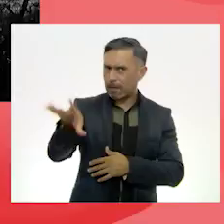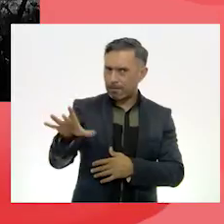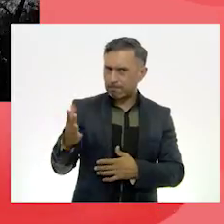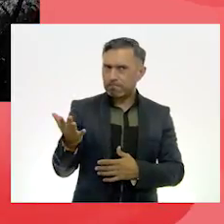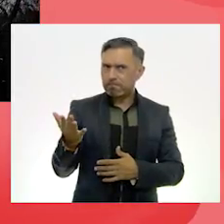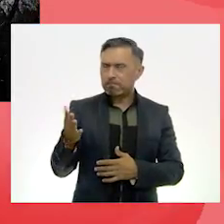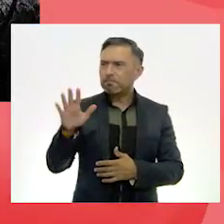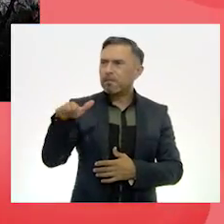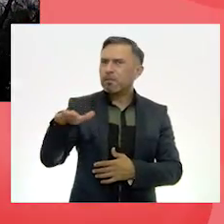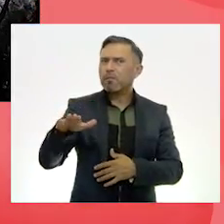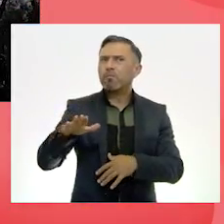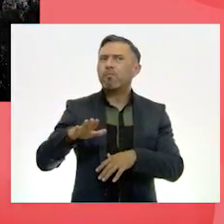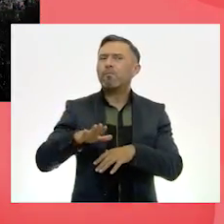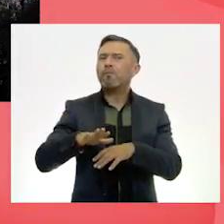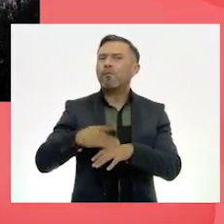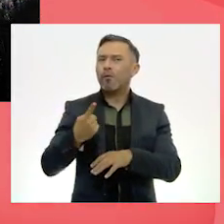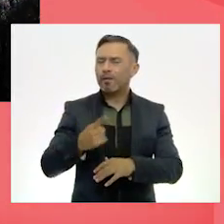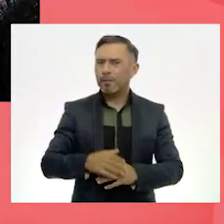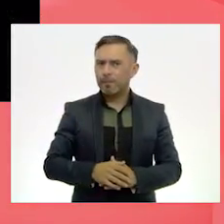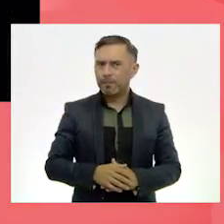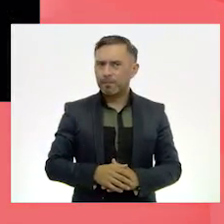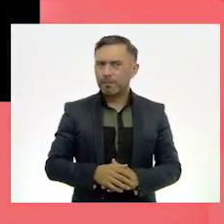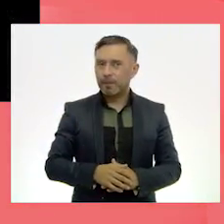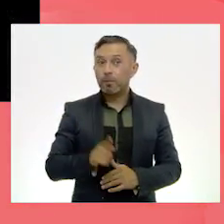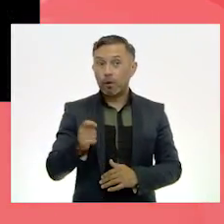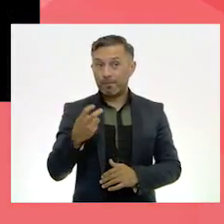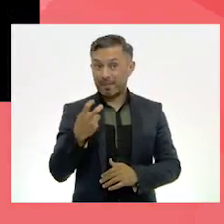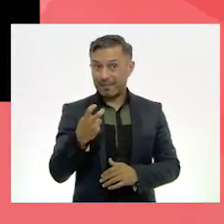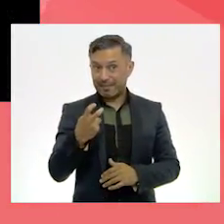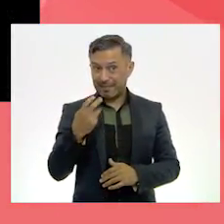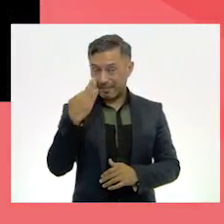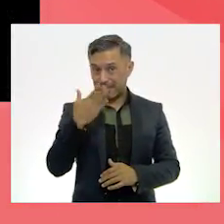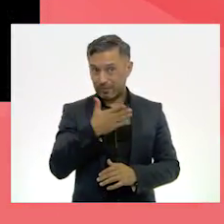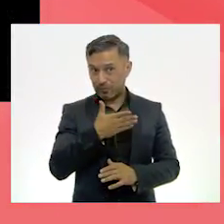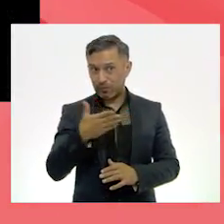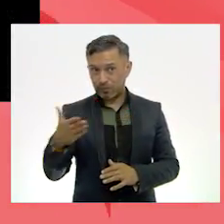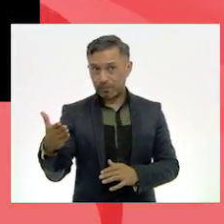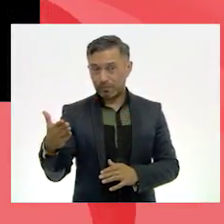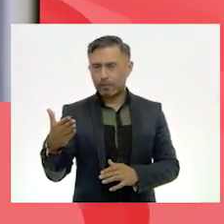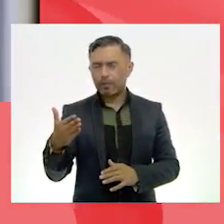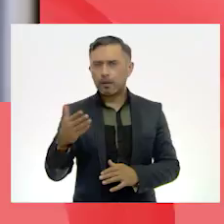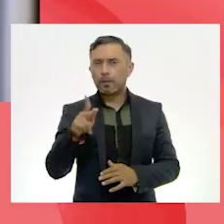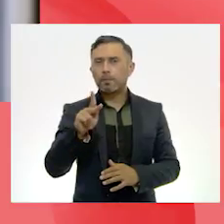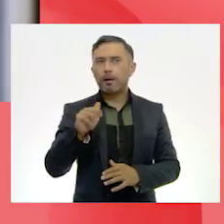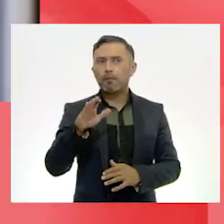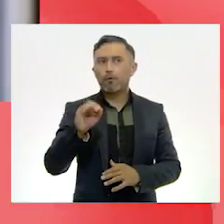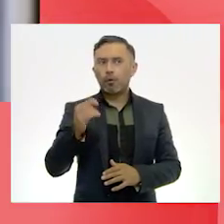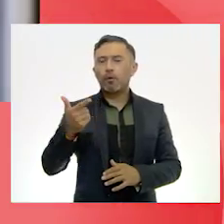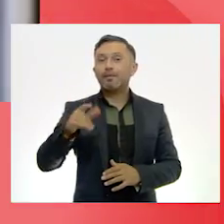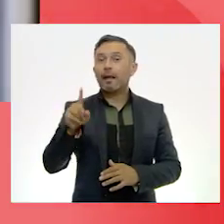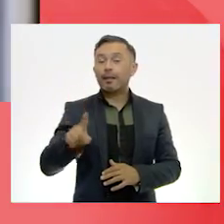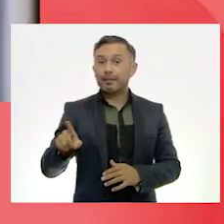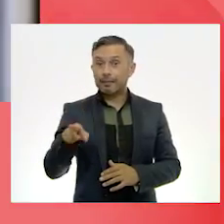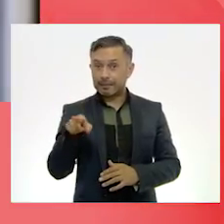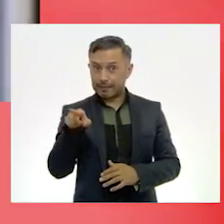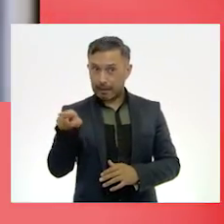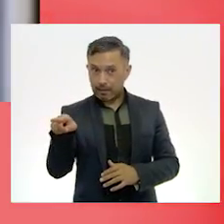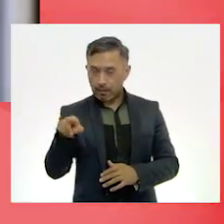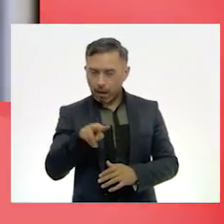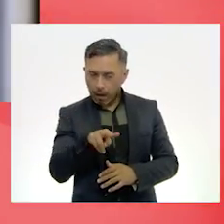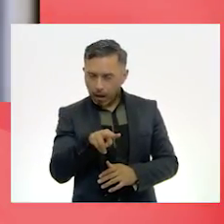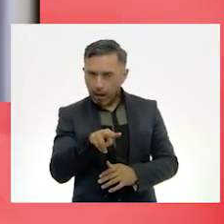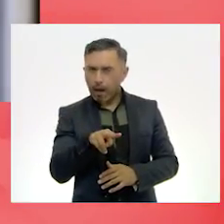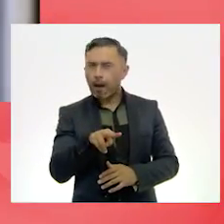qué no se une a las fuerzas zapatistas. Pero esta carta la intercepta Pablo González. Entonces Pablo González ahí ve como